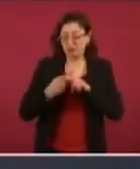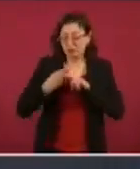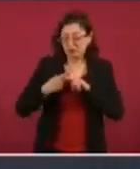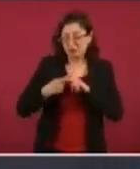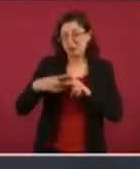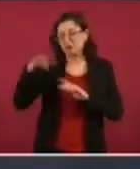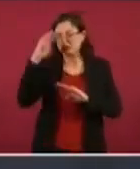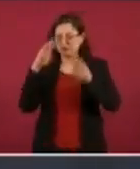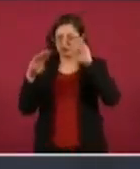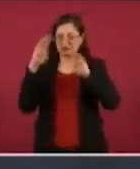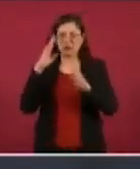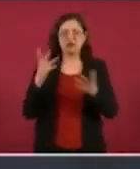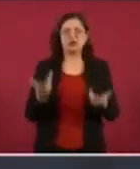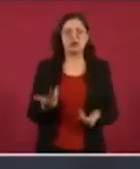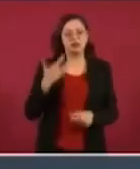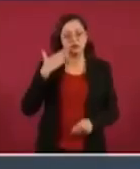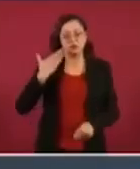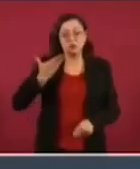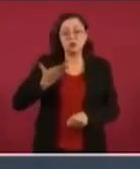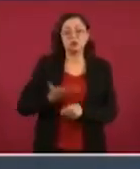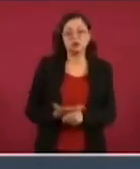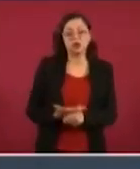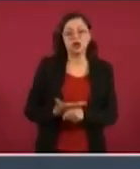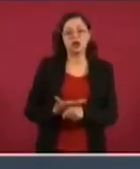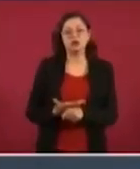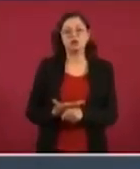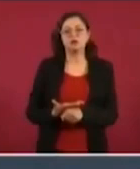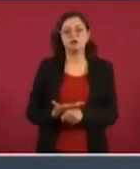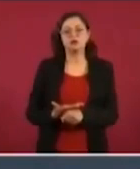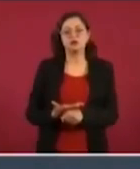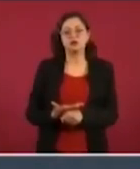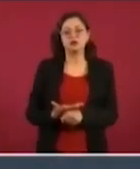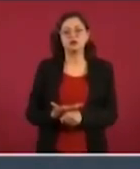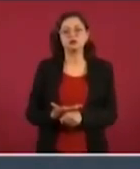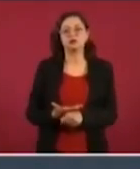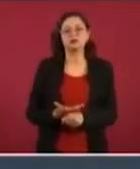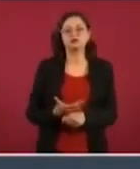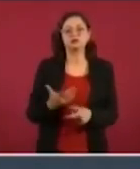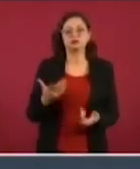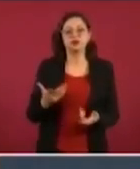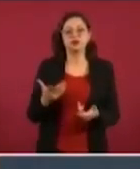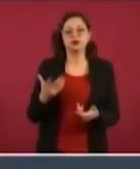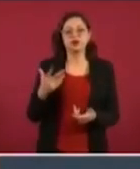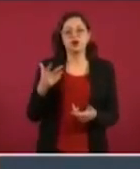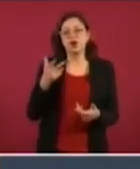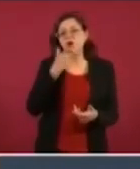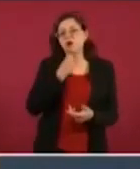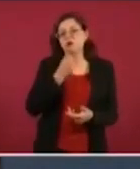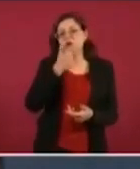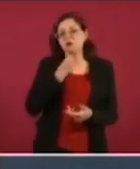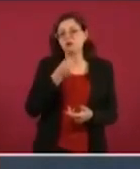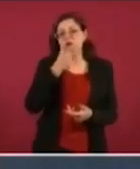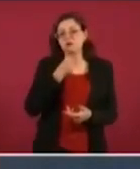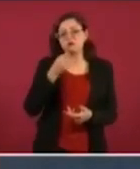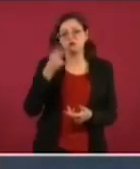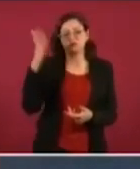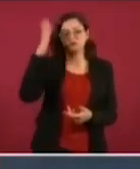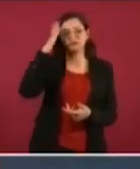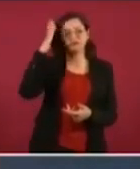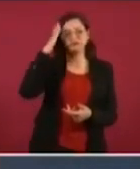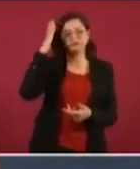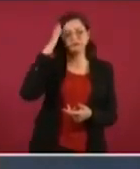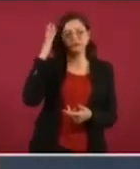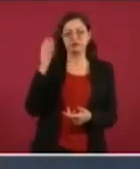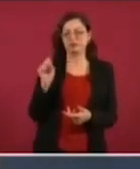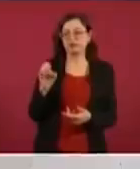que responsablemente hizo en su momento el alto mando